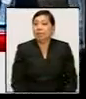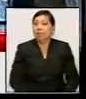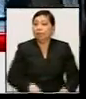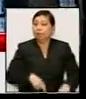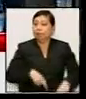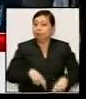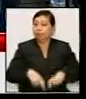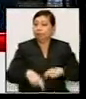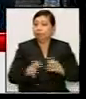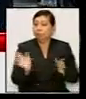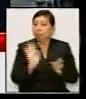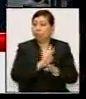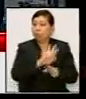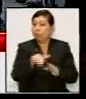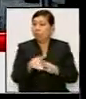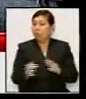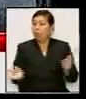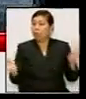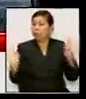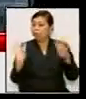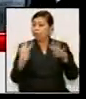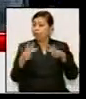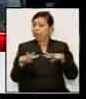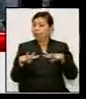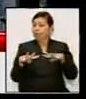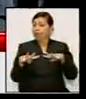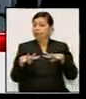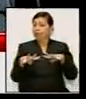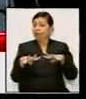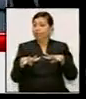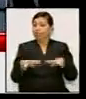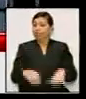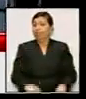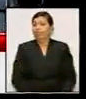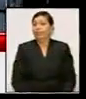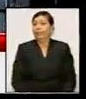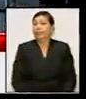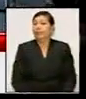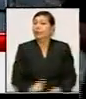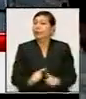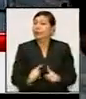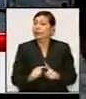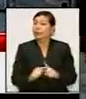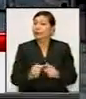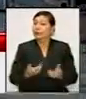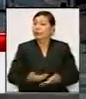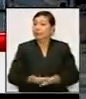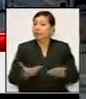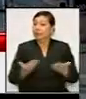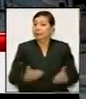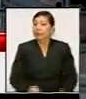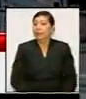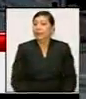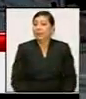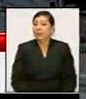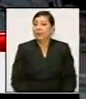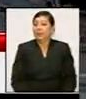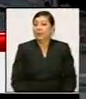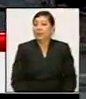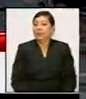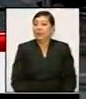ante la mirada de los diferentes medios de prensa y por supuesto también